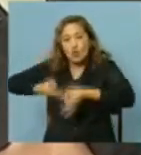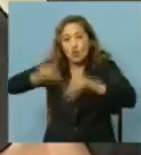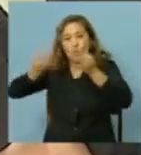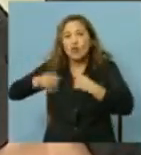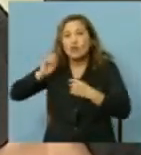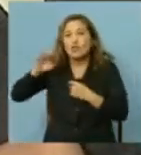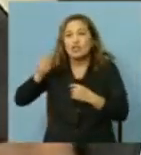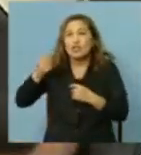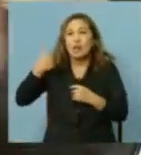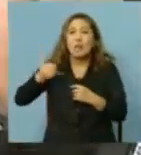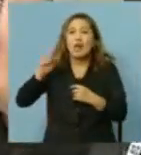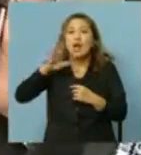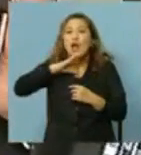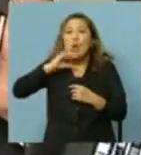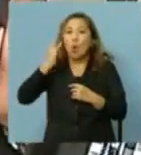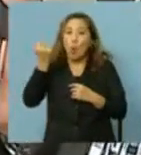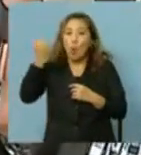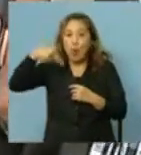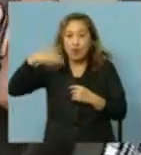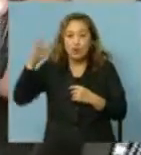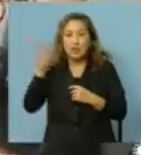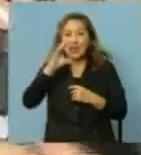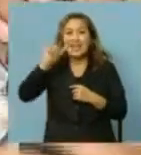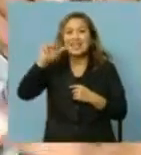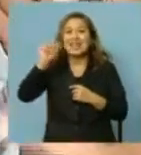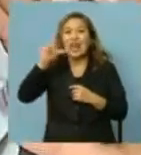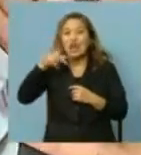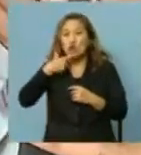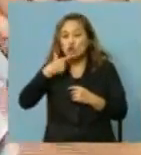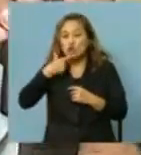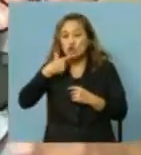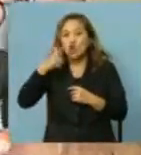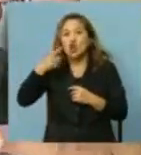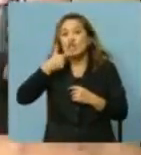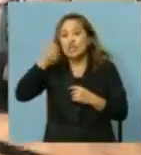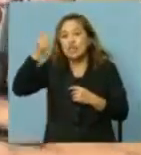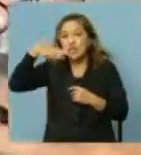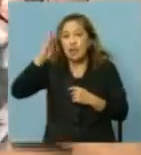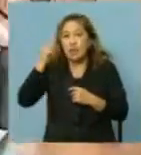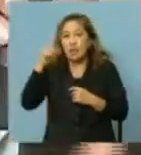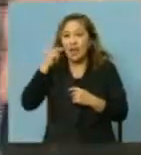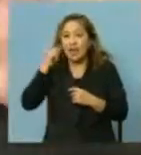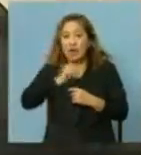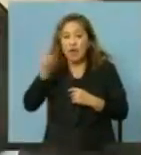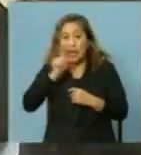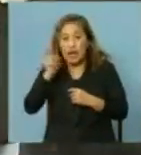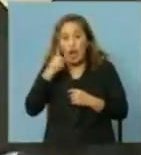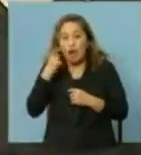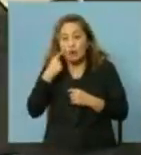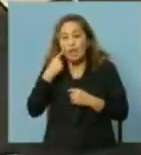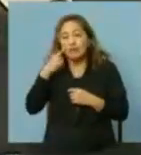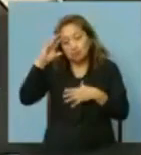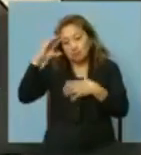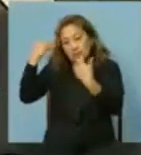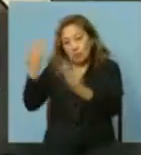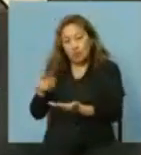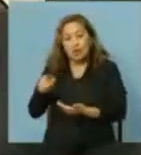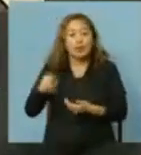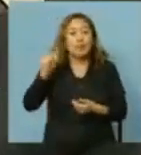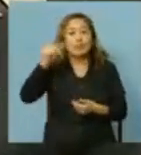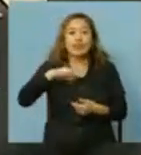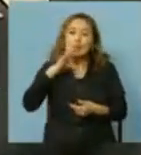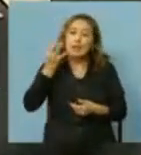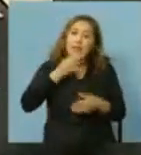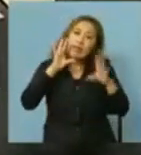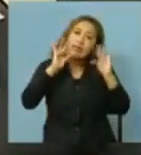Carlos Zambrano. Bueno, ustedes han luchado hasta para que tenga el nombre de Juan Carlos este establecimiento, digamos. Sí, la verdad es que